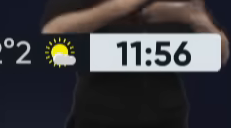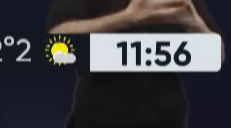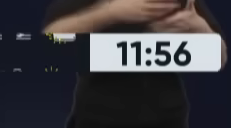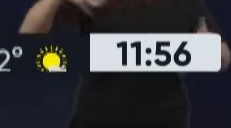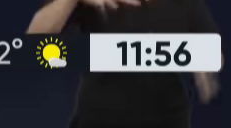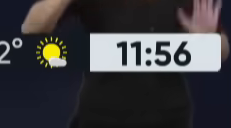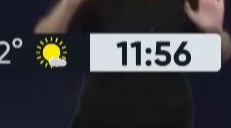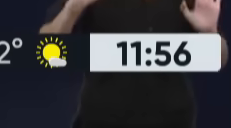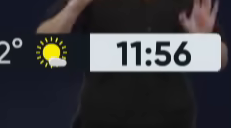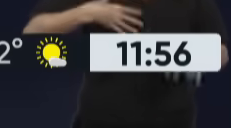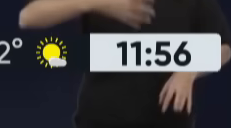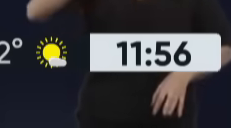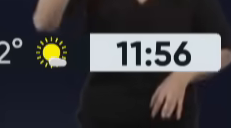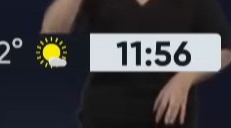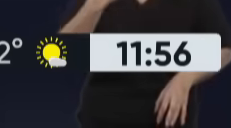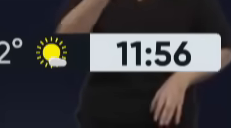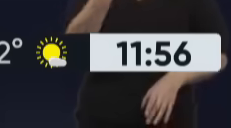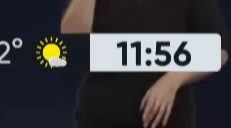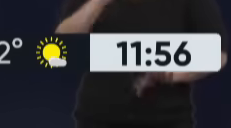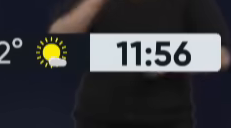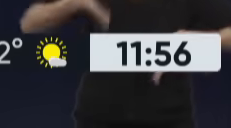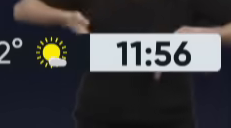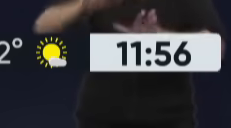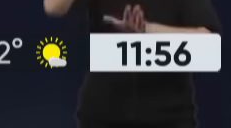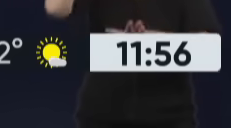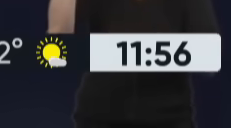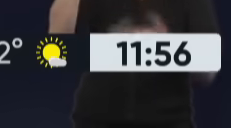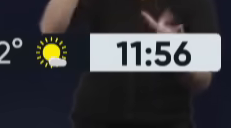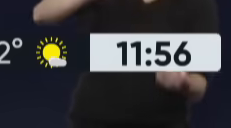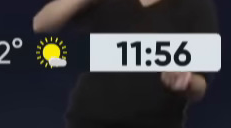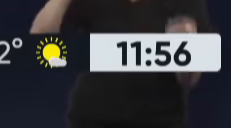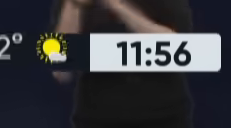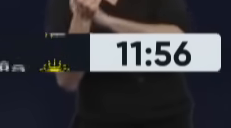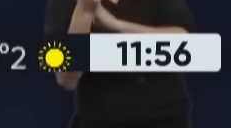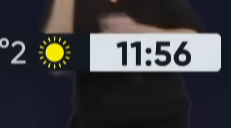de rutas al sector privado nacionales. Por supuesto que